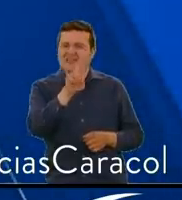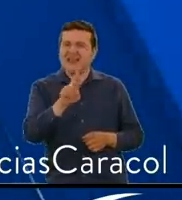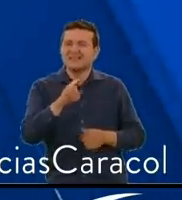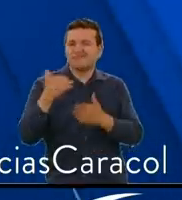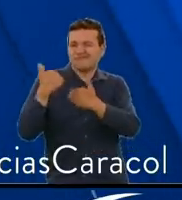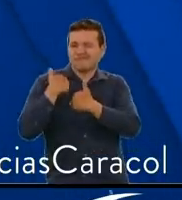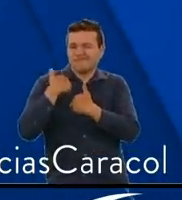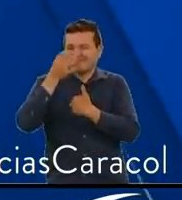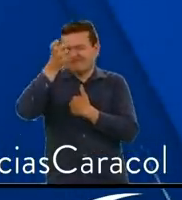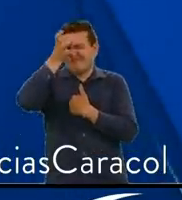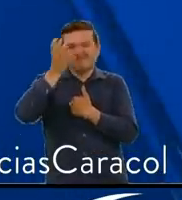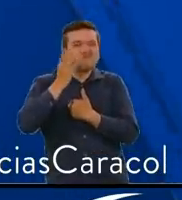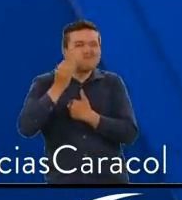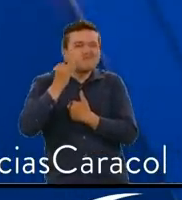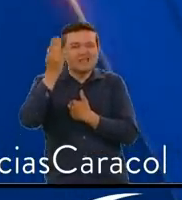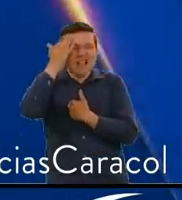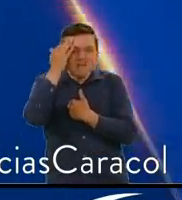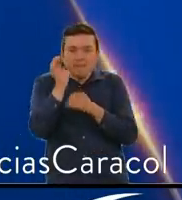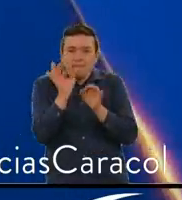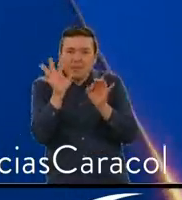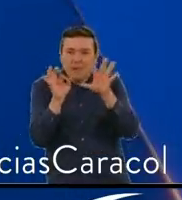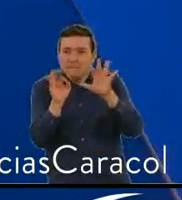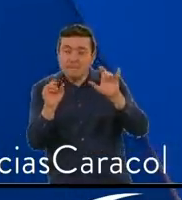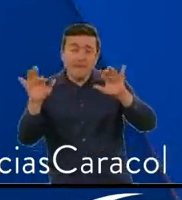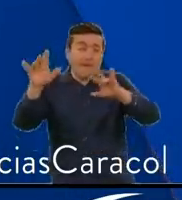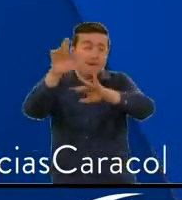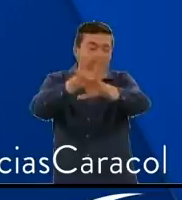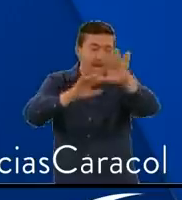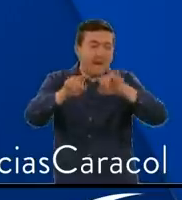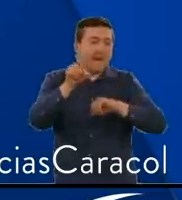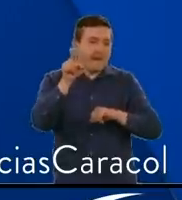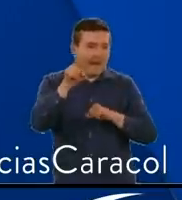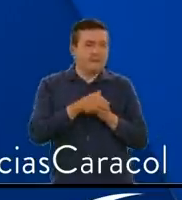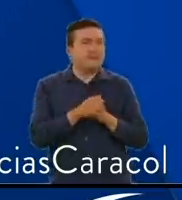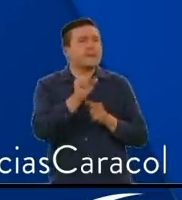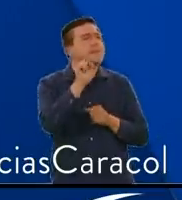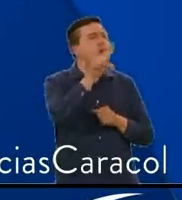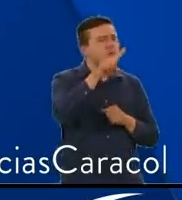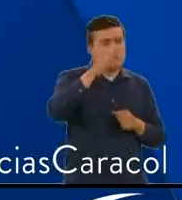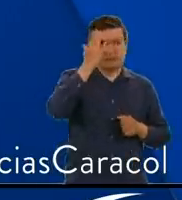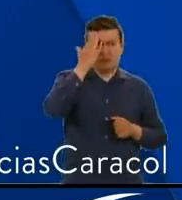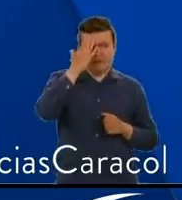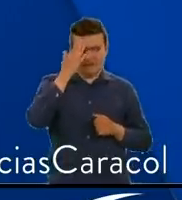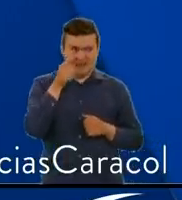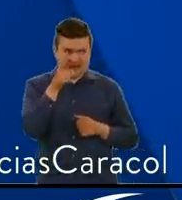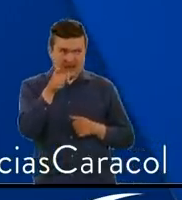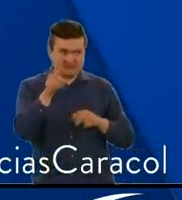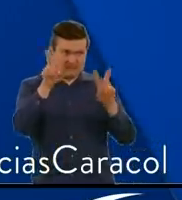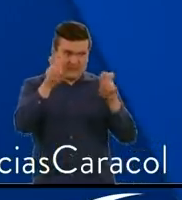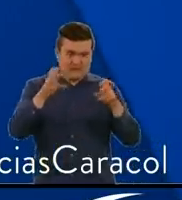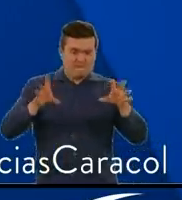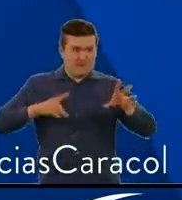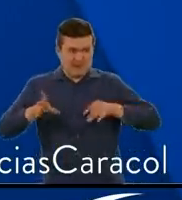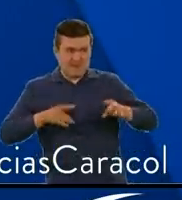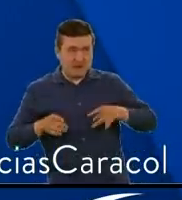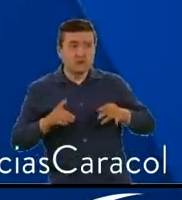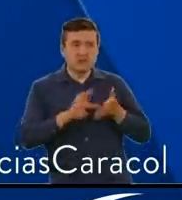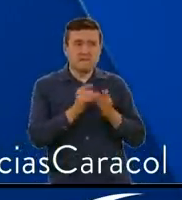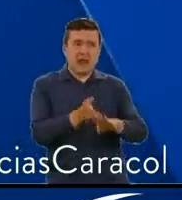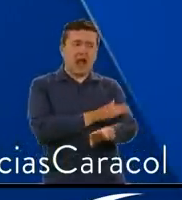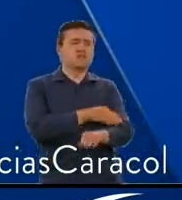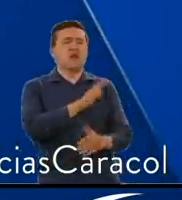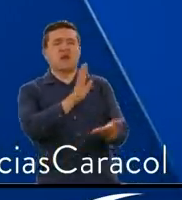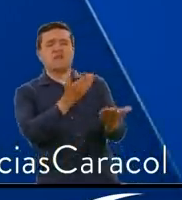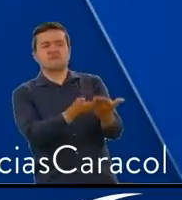¿Cómo entender el dramático aumento en contagios en gran parte de Colombia? ¿Se preveía o estamos superando incluso esas proyecciones? Es que